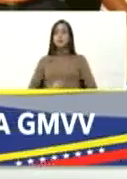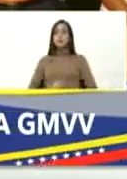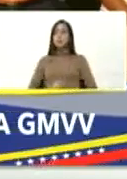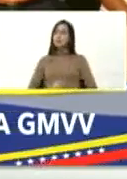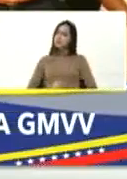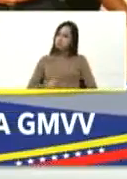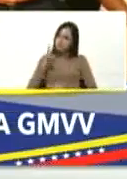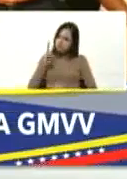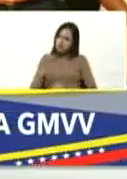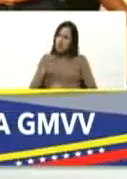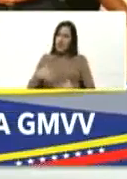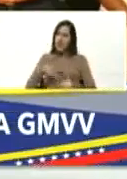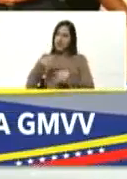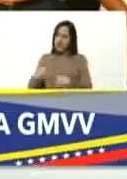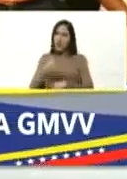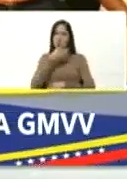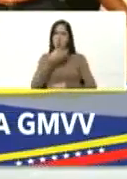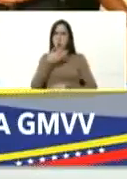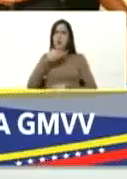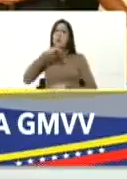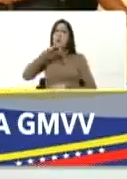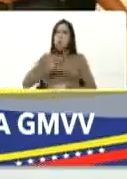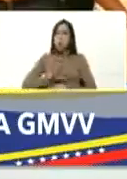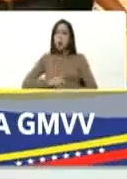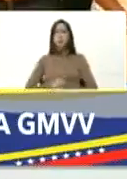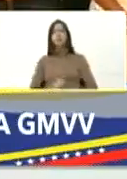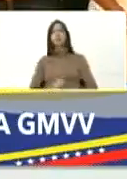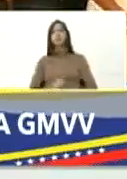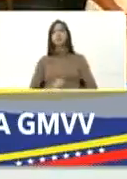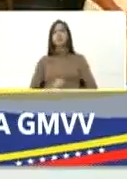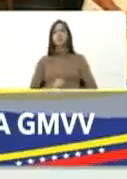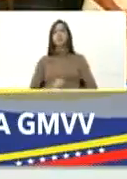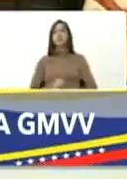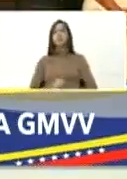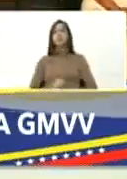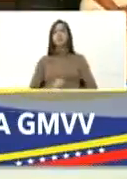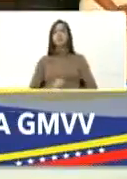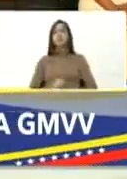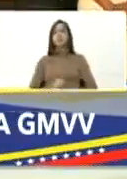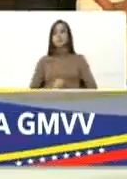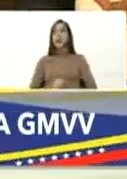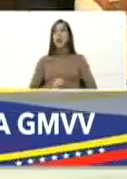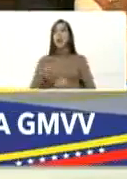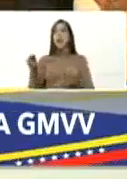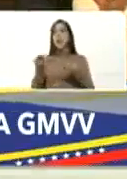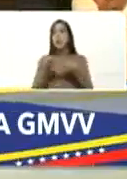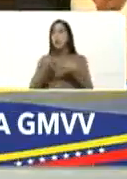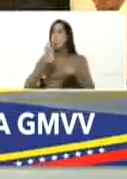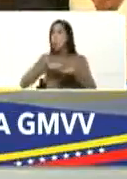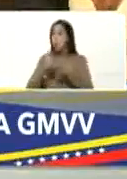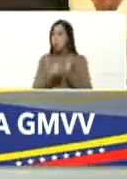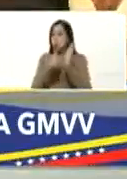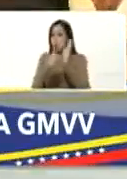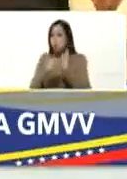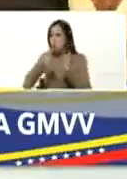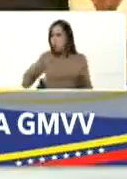pareció interesante y bella estas parábolas de Marcos, porque se parece mucho a lo que somos